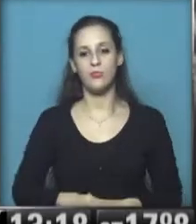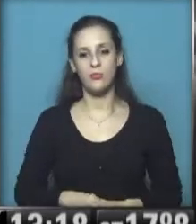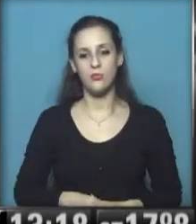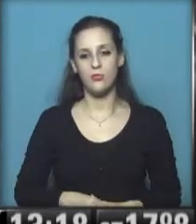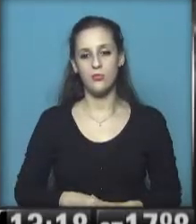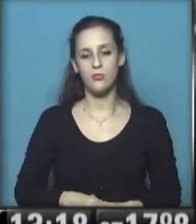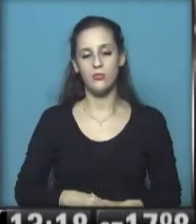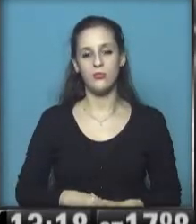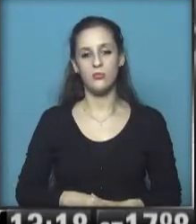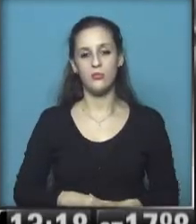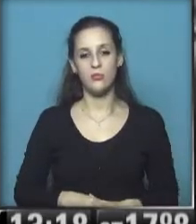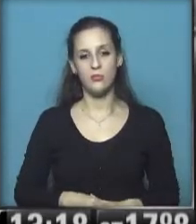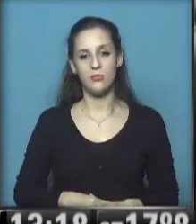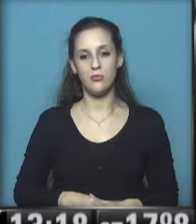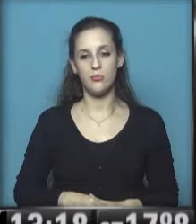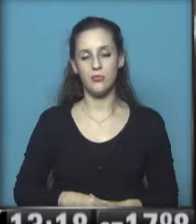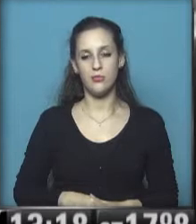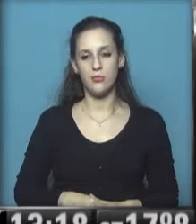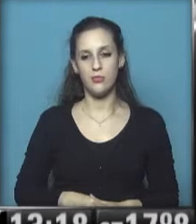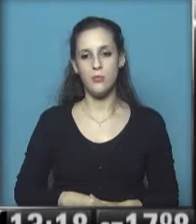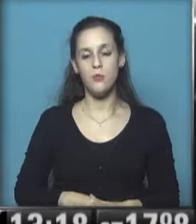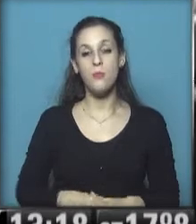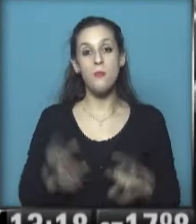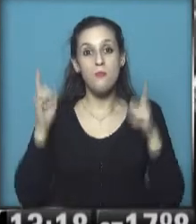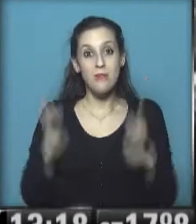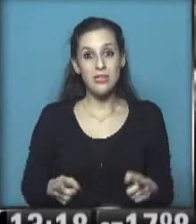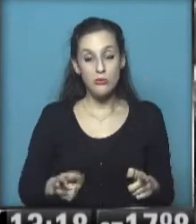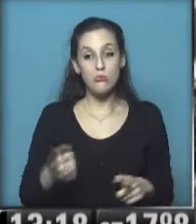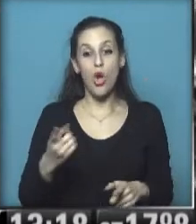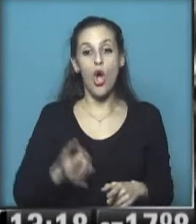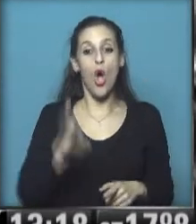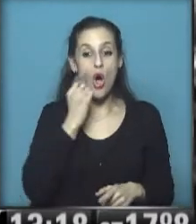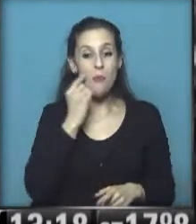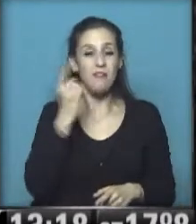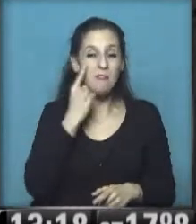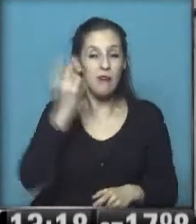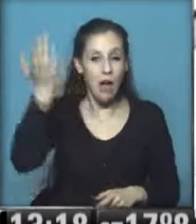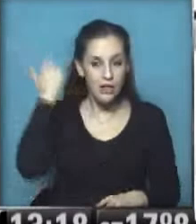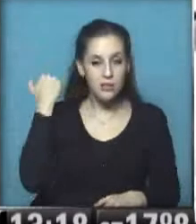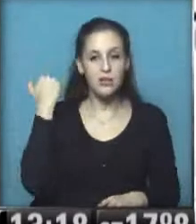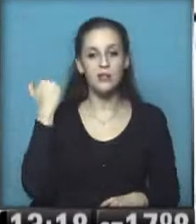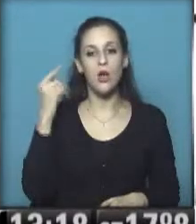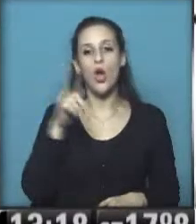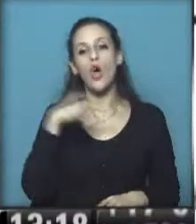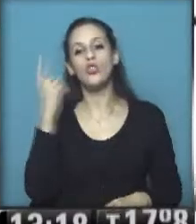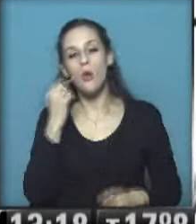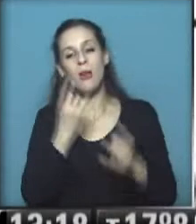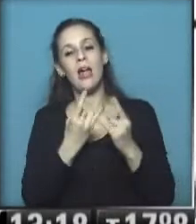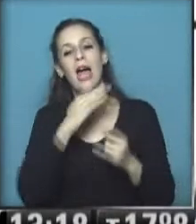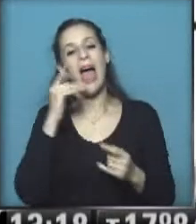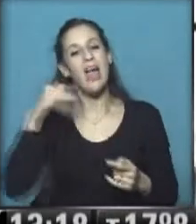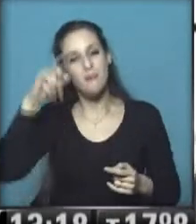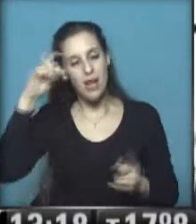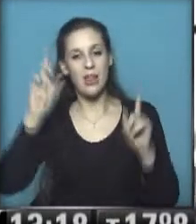medio under, ¿no? Pero ya mientras vivía, Jaime Ross tenía una gran influencia de él y era el músico más popular del